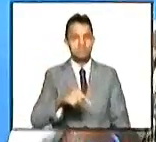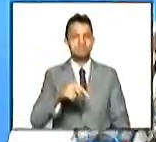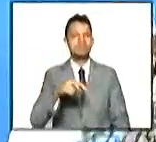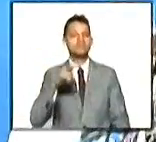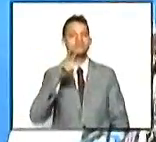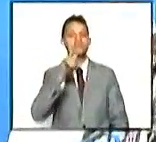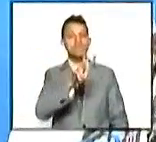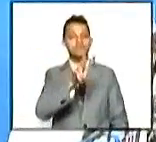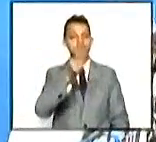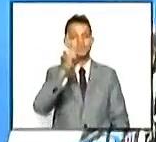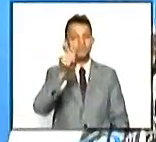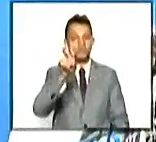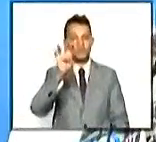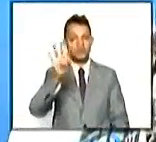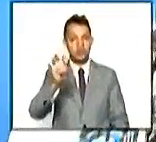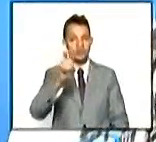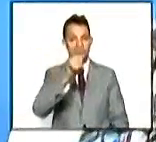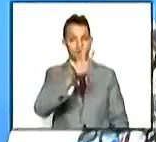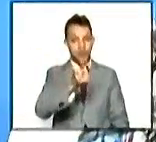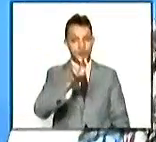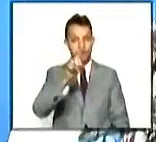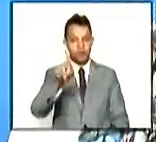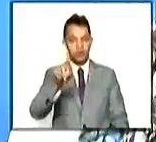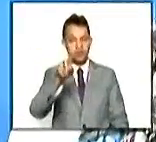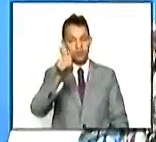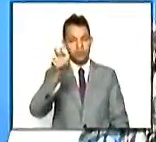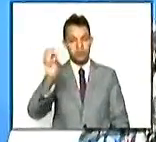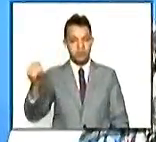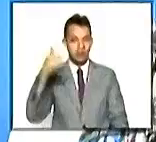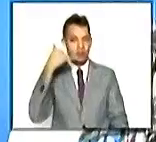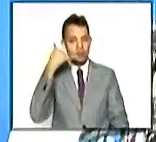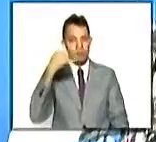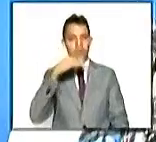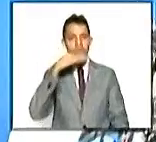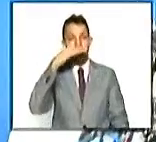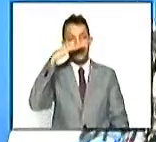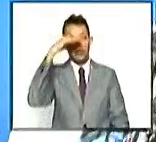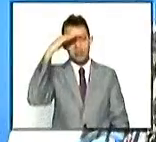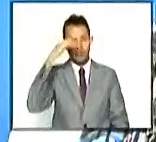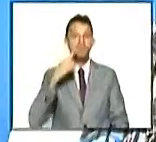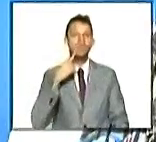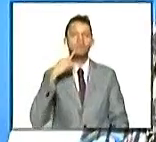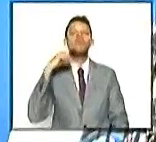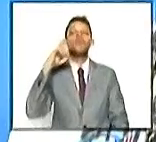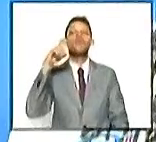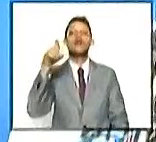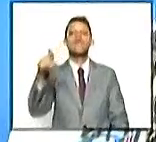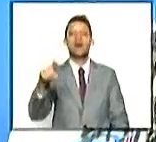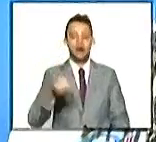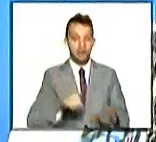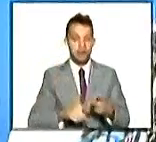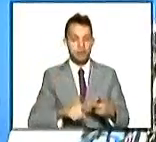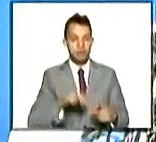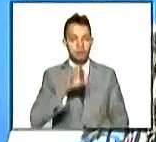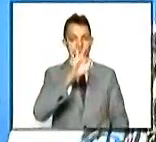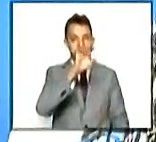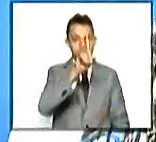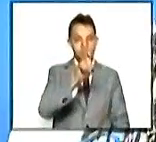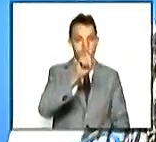231-9970, Sandra, en Estar Bien, saludos. Y en Bucaramanga, la tienda naturista Nueces y Semillas, teléfono